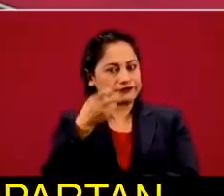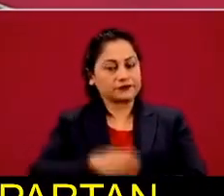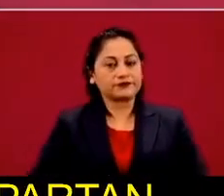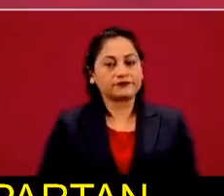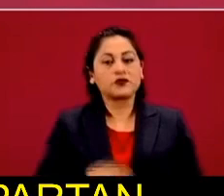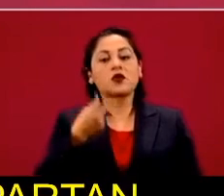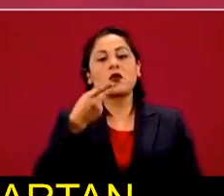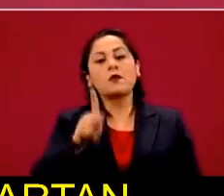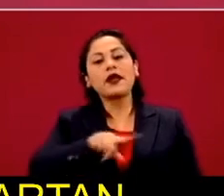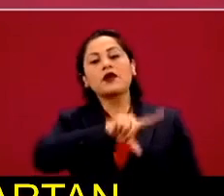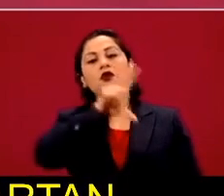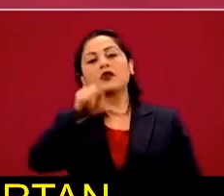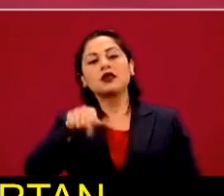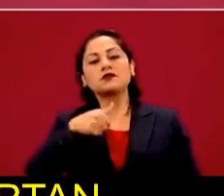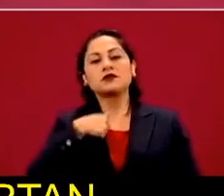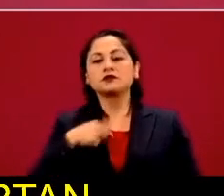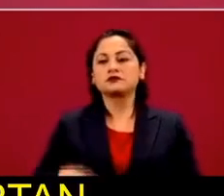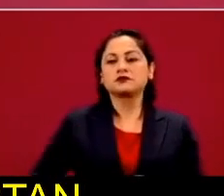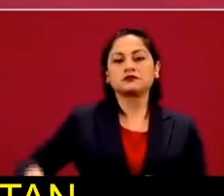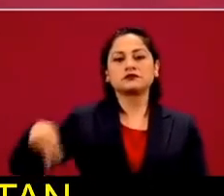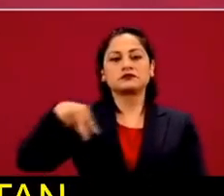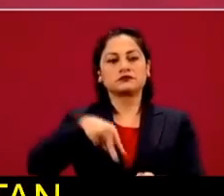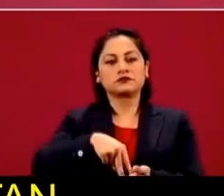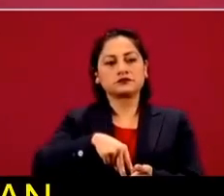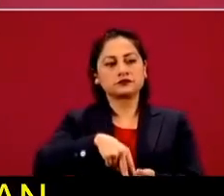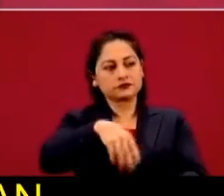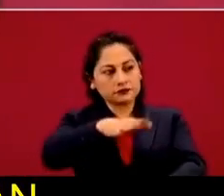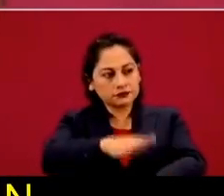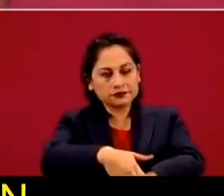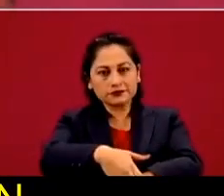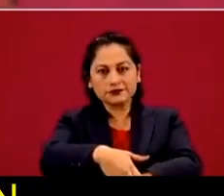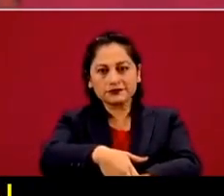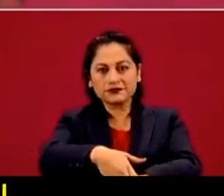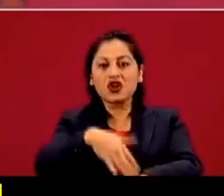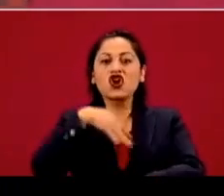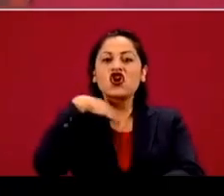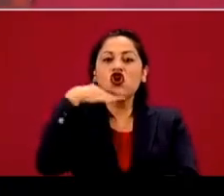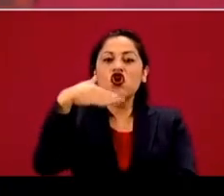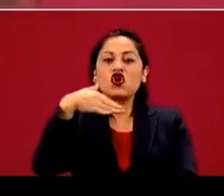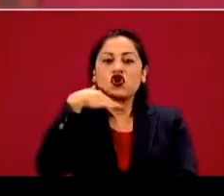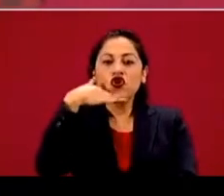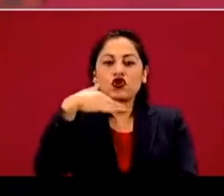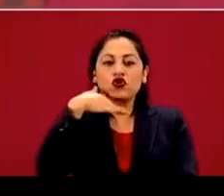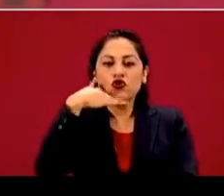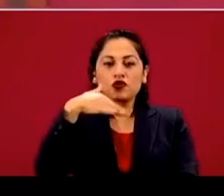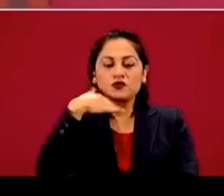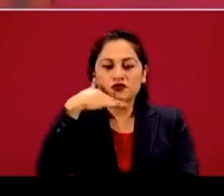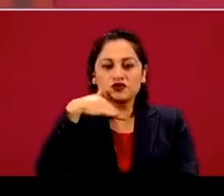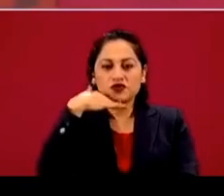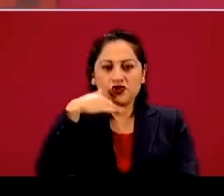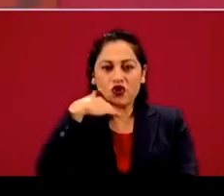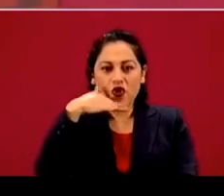que la corrupción era parte de la cultura del pueblo de México, imagínense,